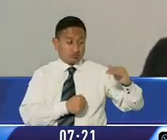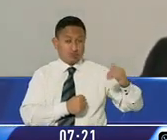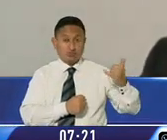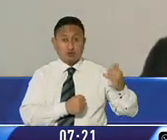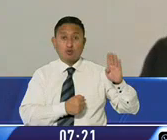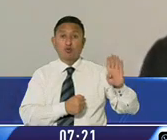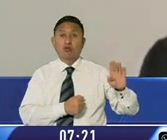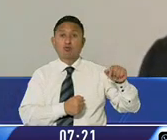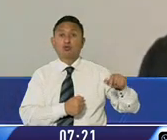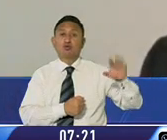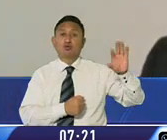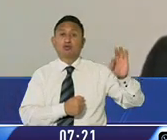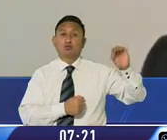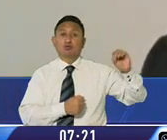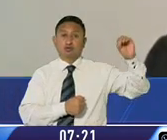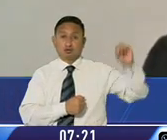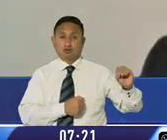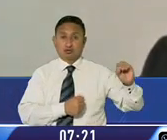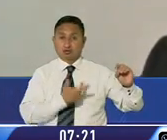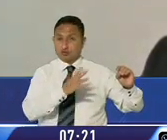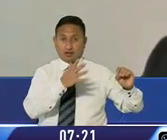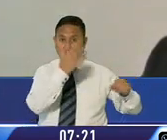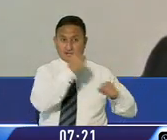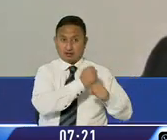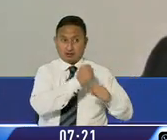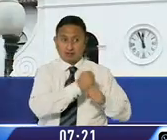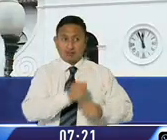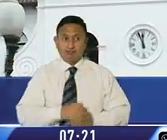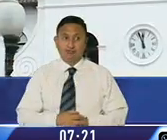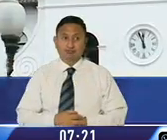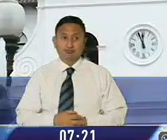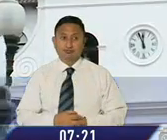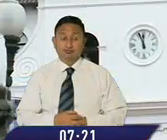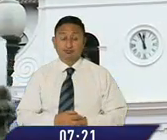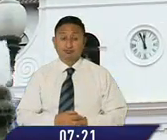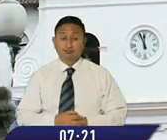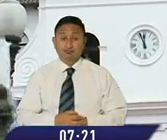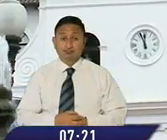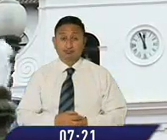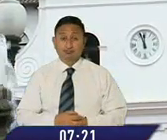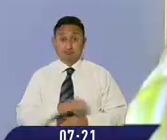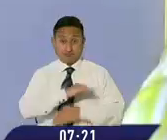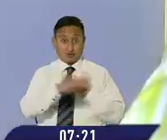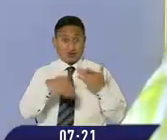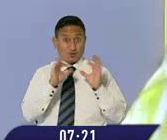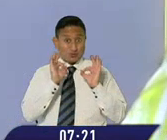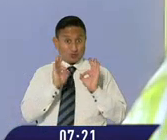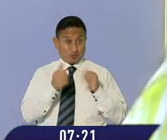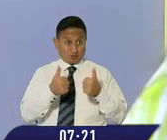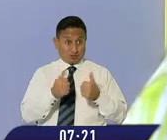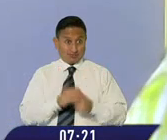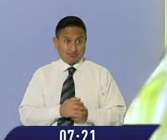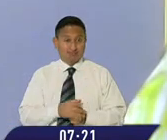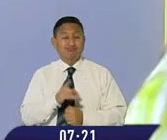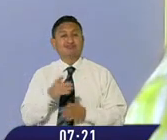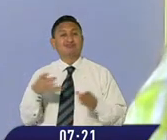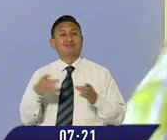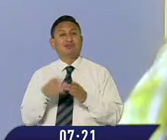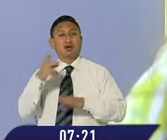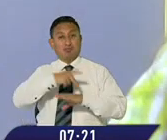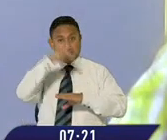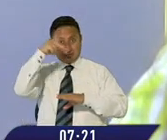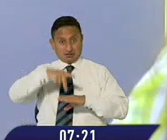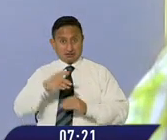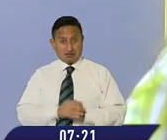al 4,9% a septiembre de 2021. Pero no todo lo que brilla es oro. Para la Cámara de la Pequeña Industria de